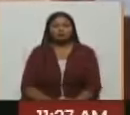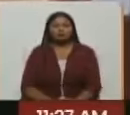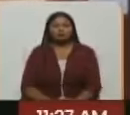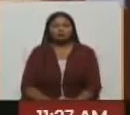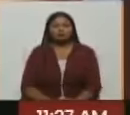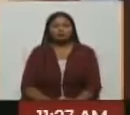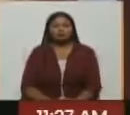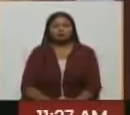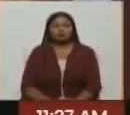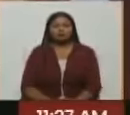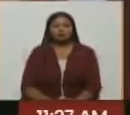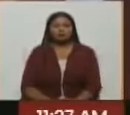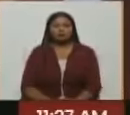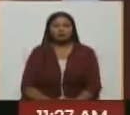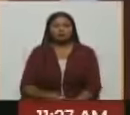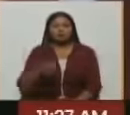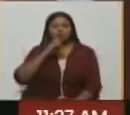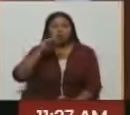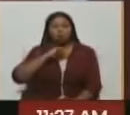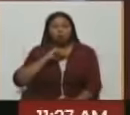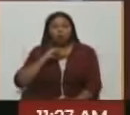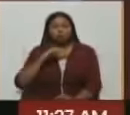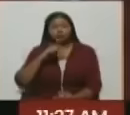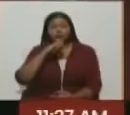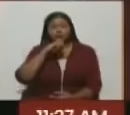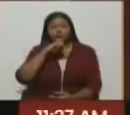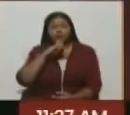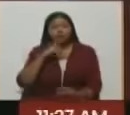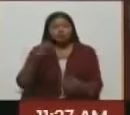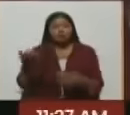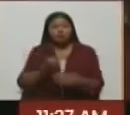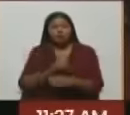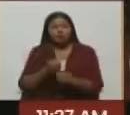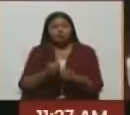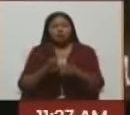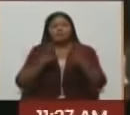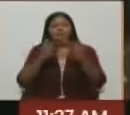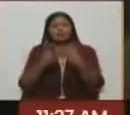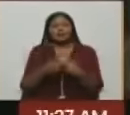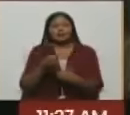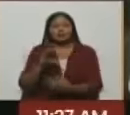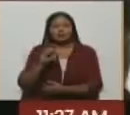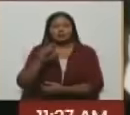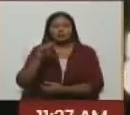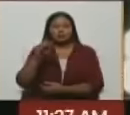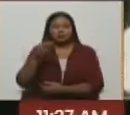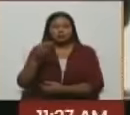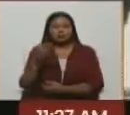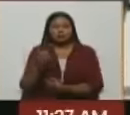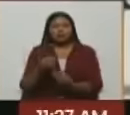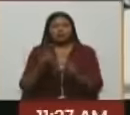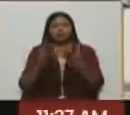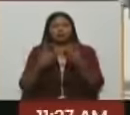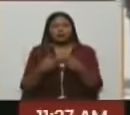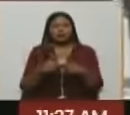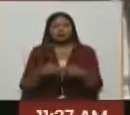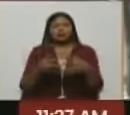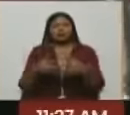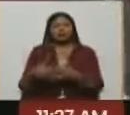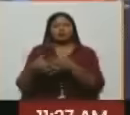el oro que nos han quitado, la empresa Citgo petrolera allá en Estados Unidos,